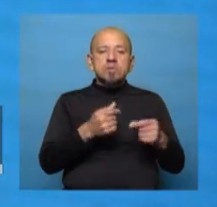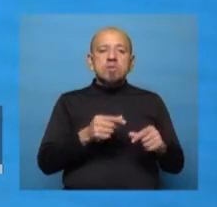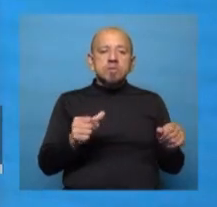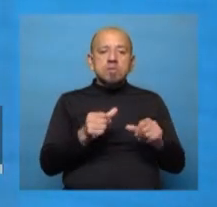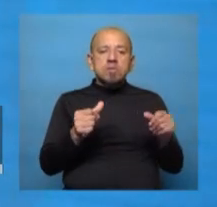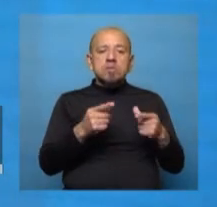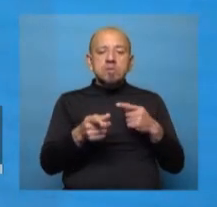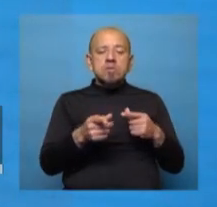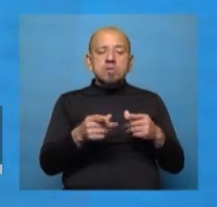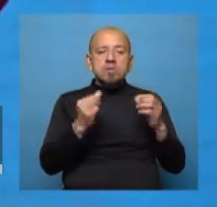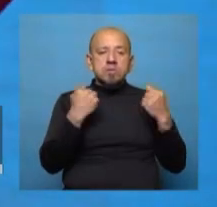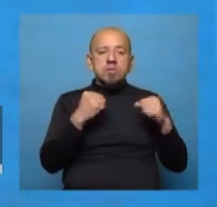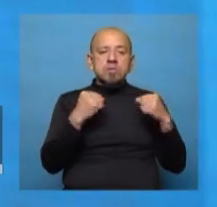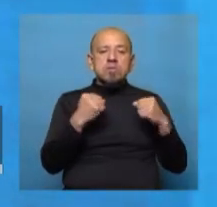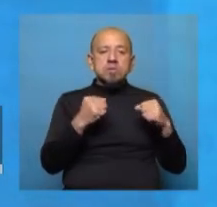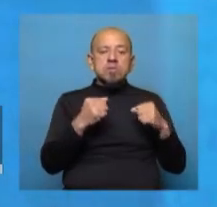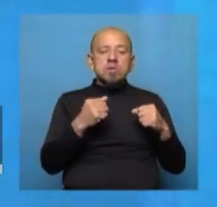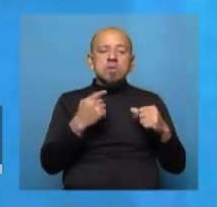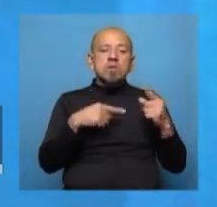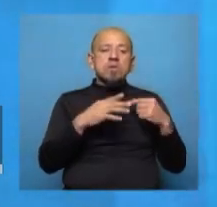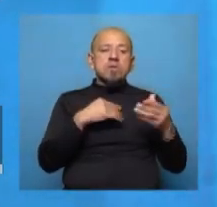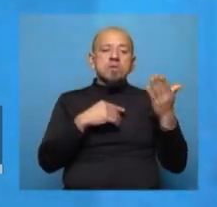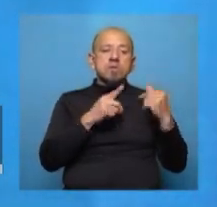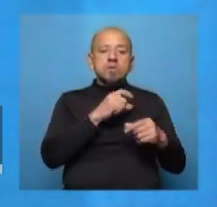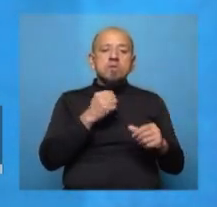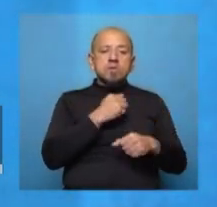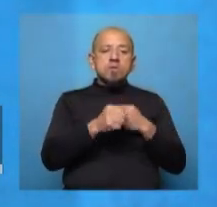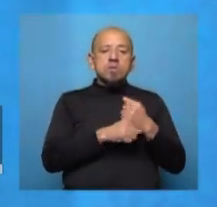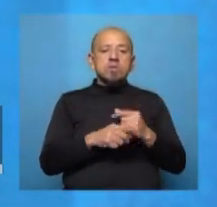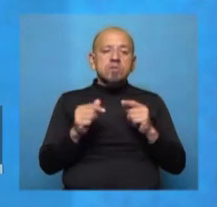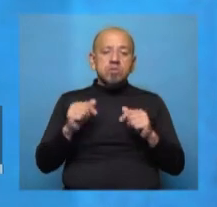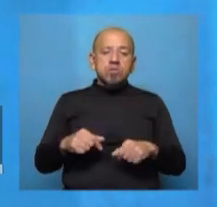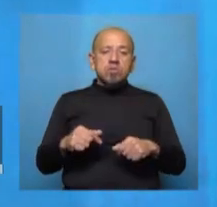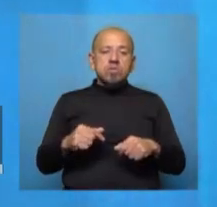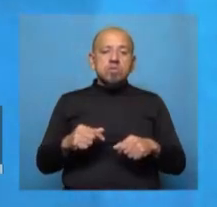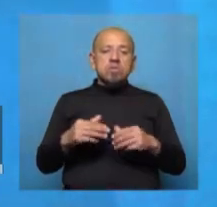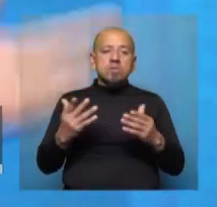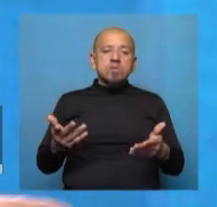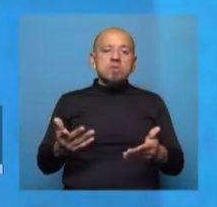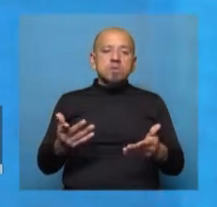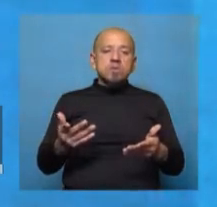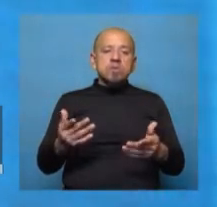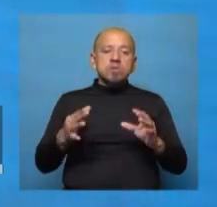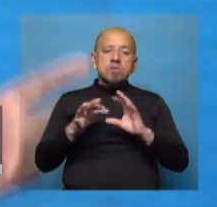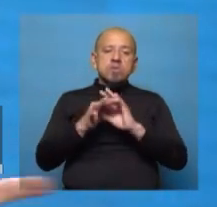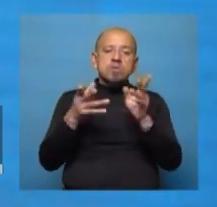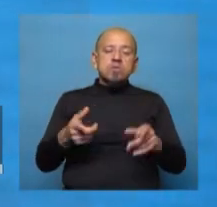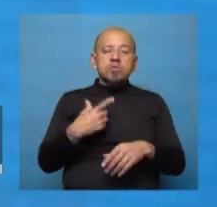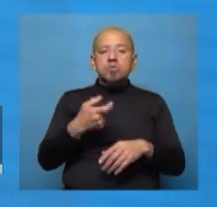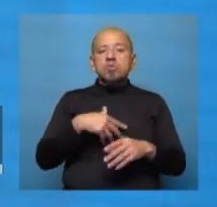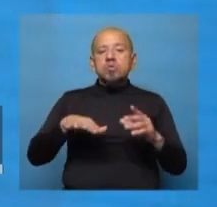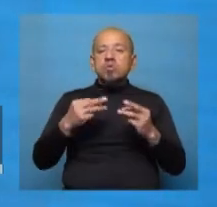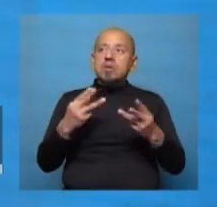a a practicar el deporte como ocurría hace más de 100 años hoy democratizado socializado